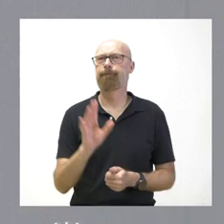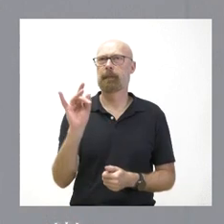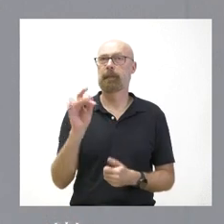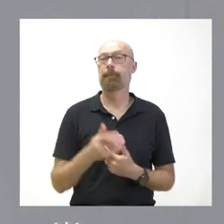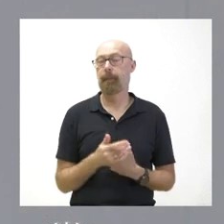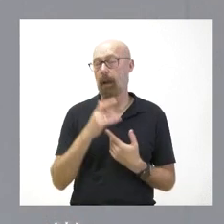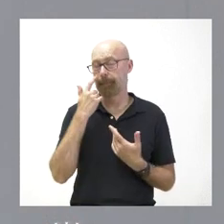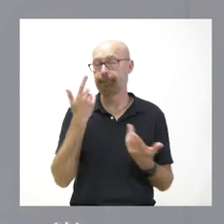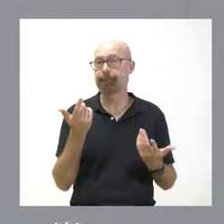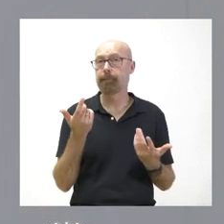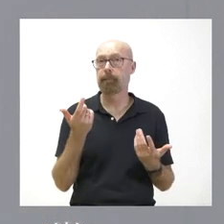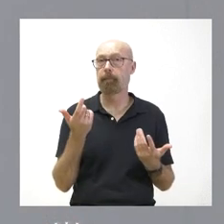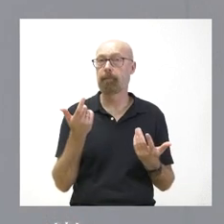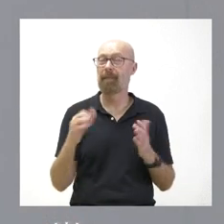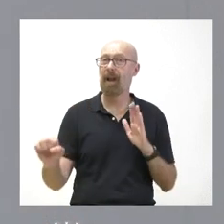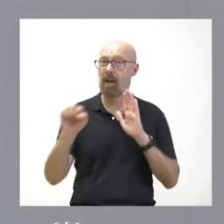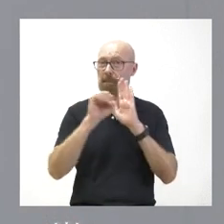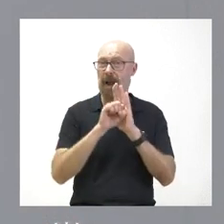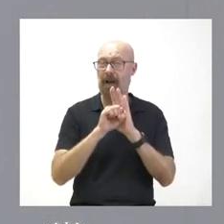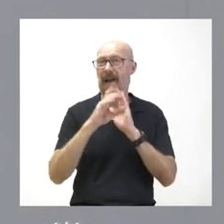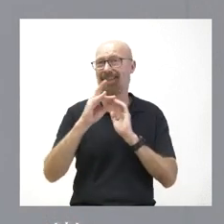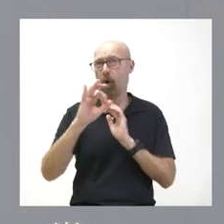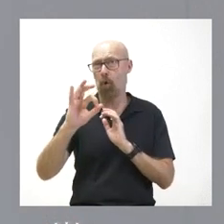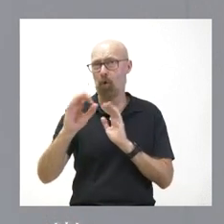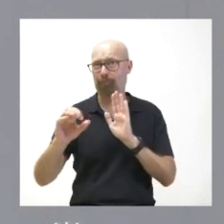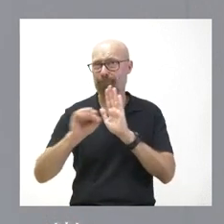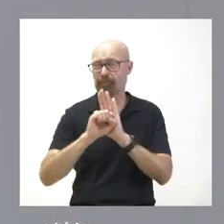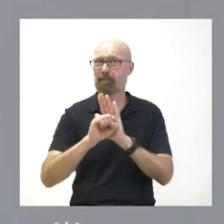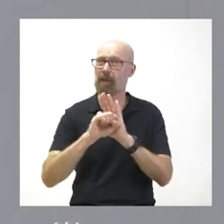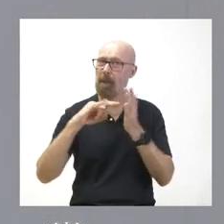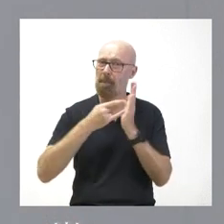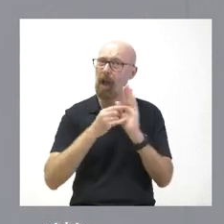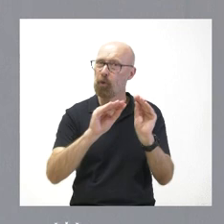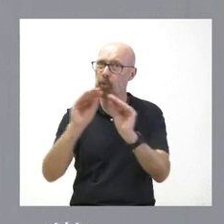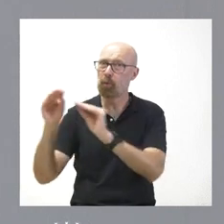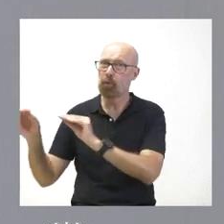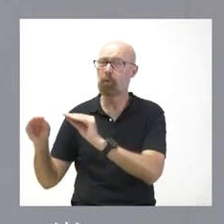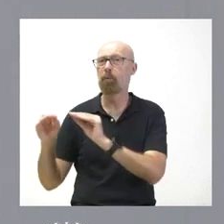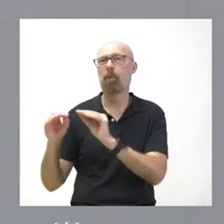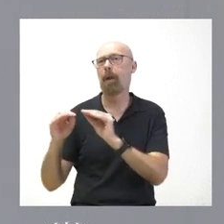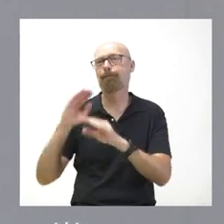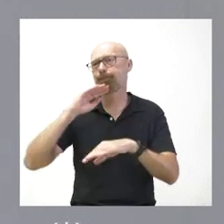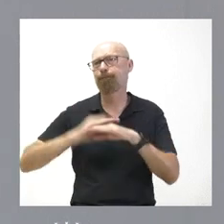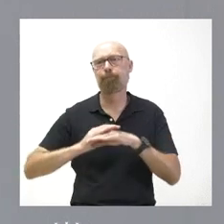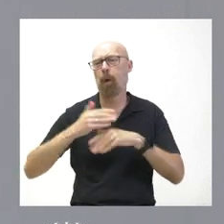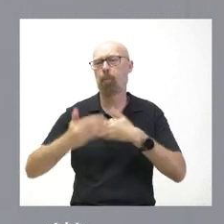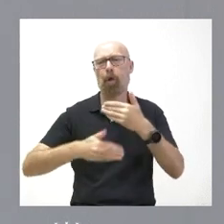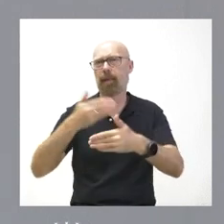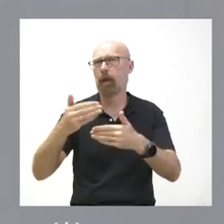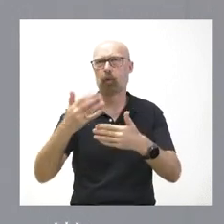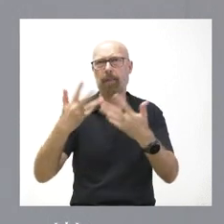naturalmente las denominaciones de origen en sus planes Pues están sometidos a los procedimientos administrativos esto I aparejado un